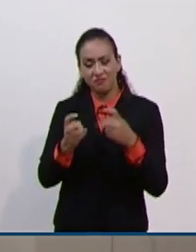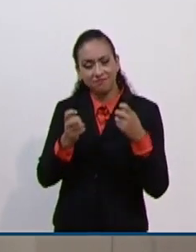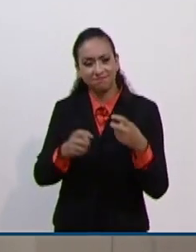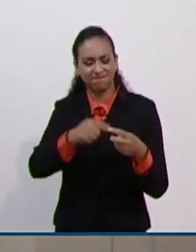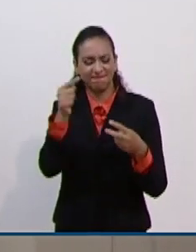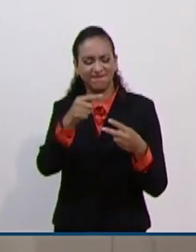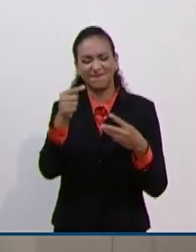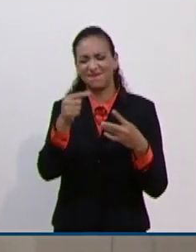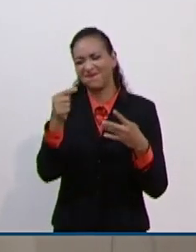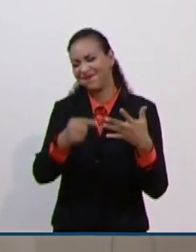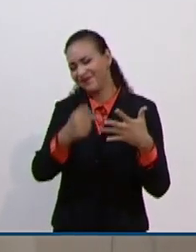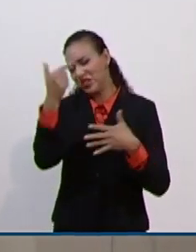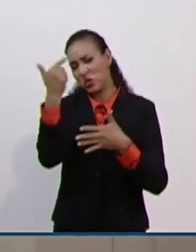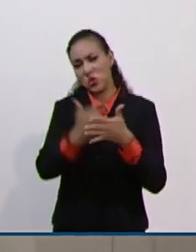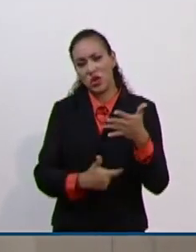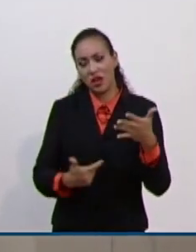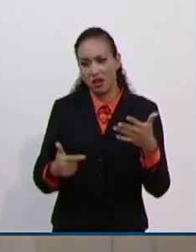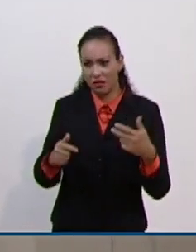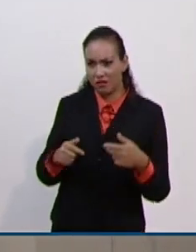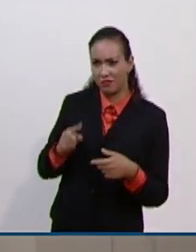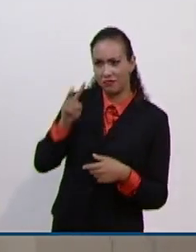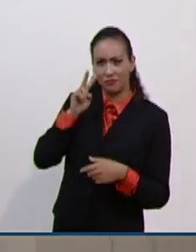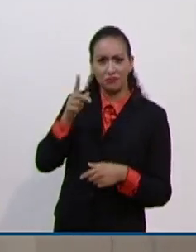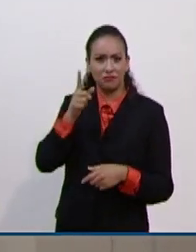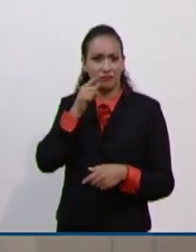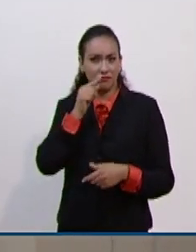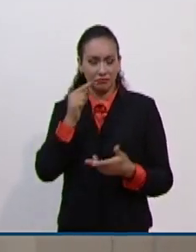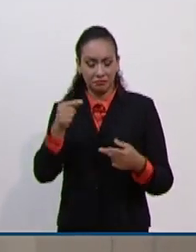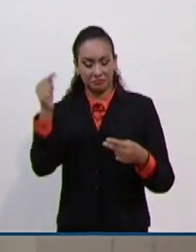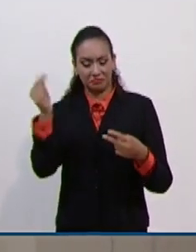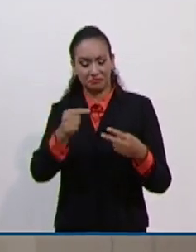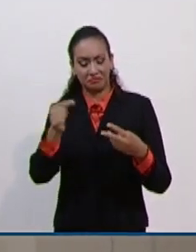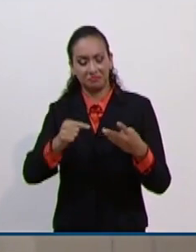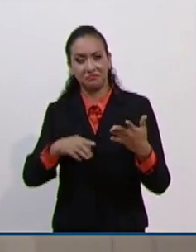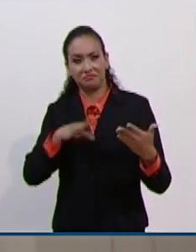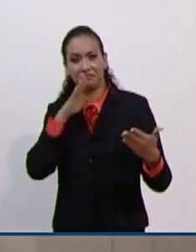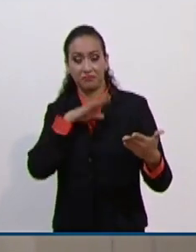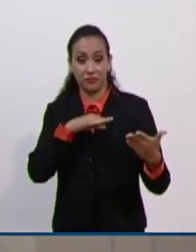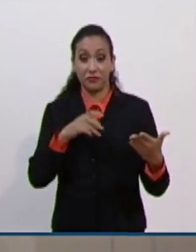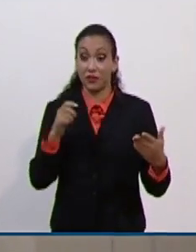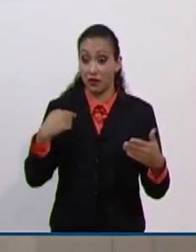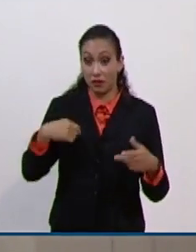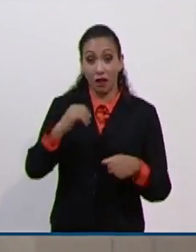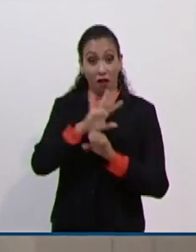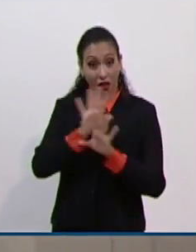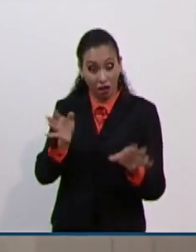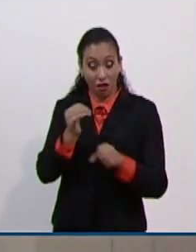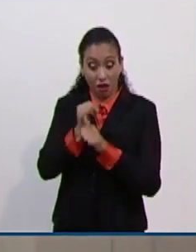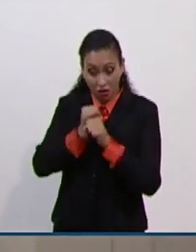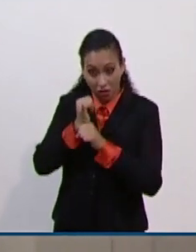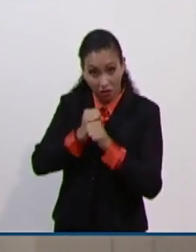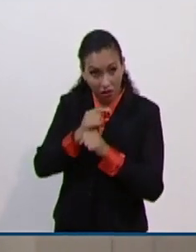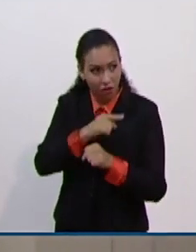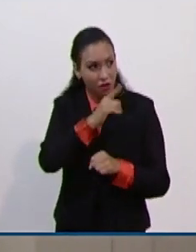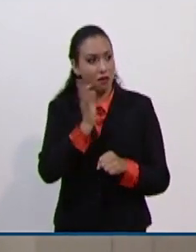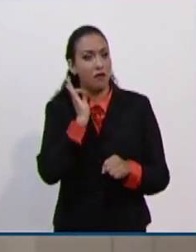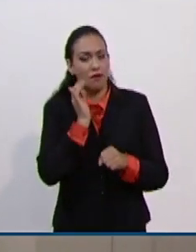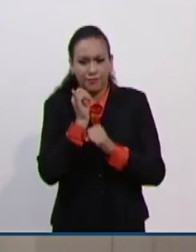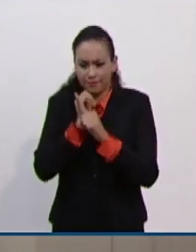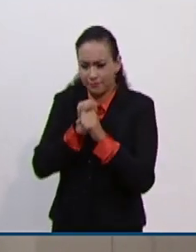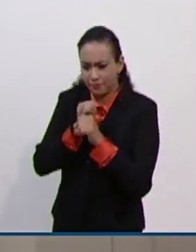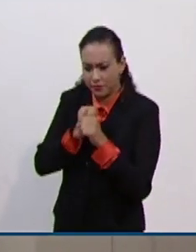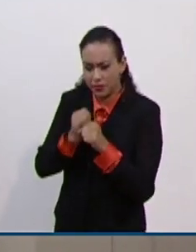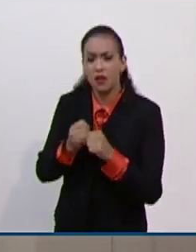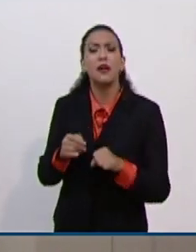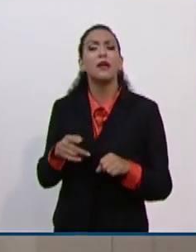una serie de conductas que han sido investigadas en coordinación con la Fiscalía bajo una